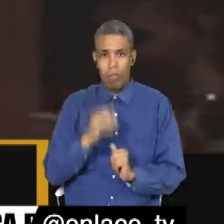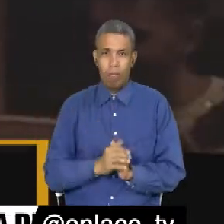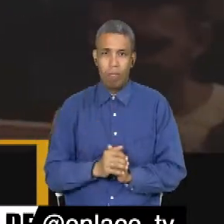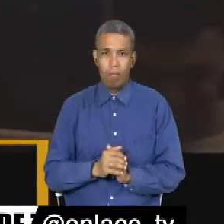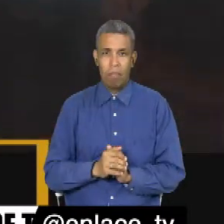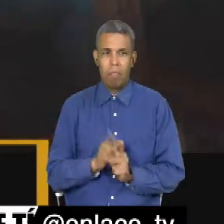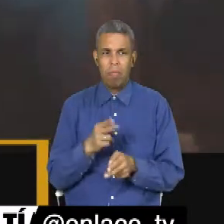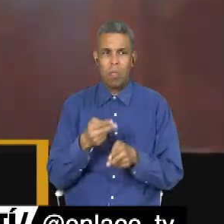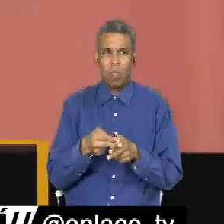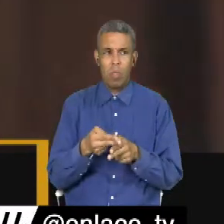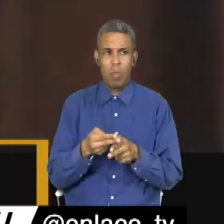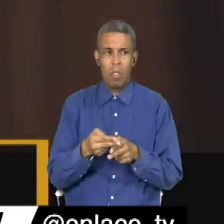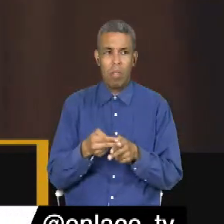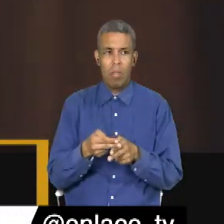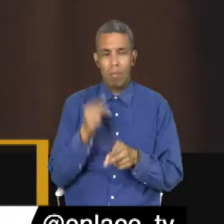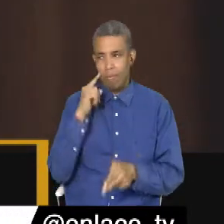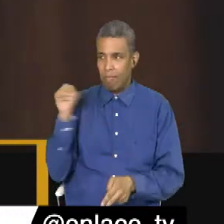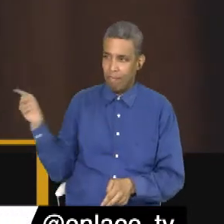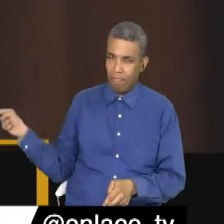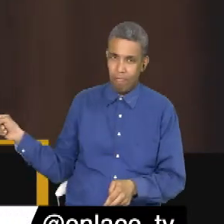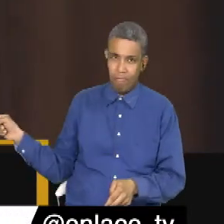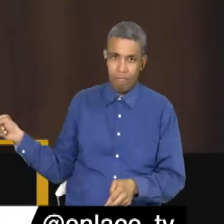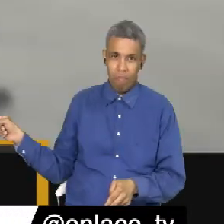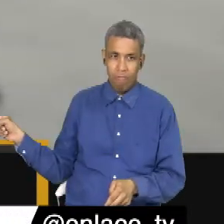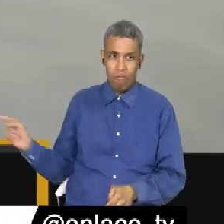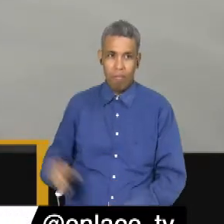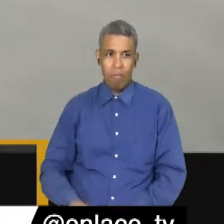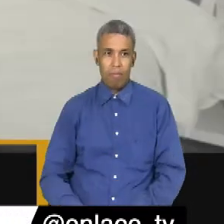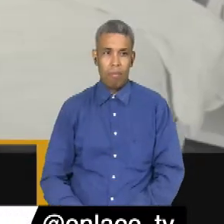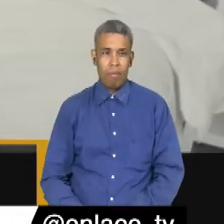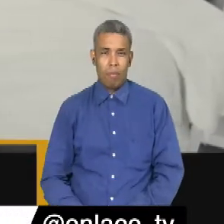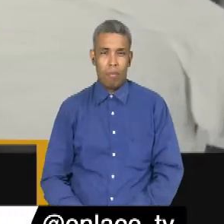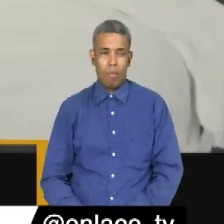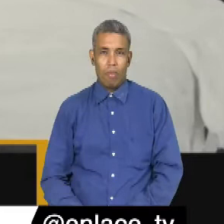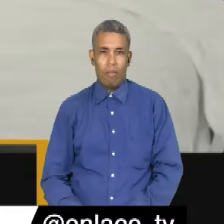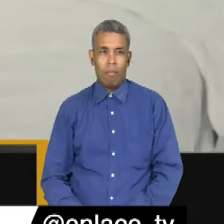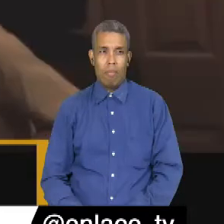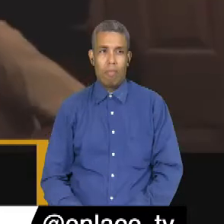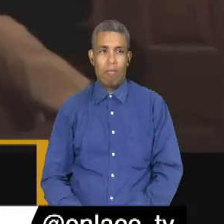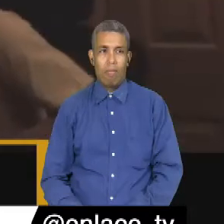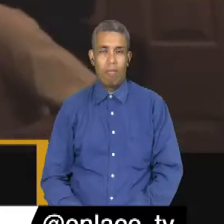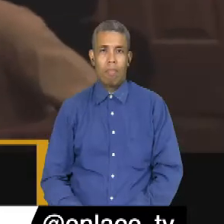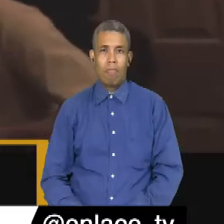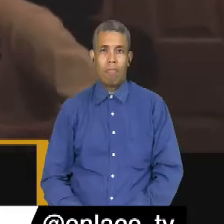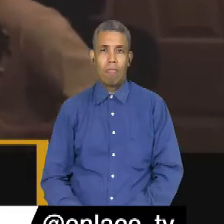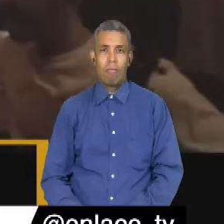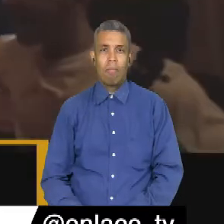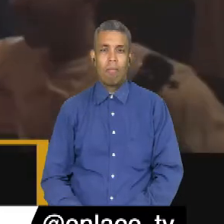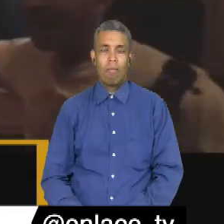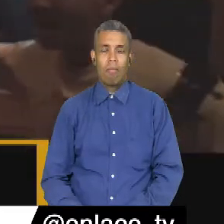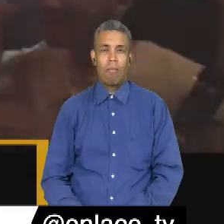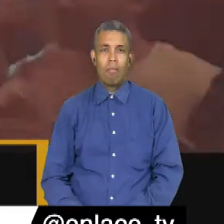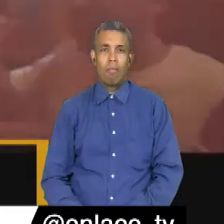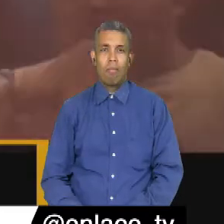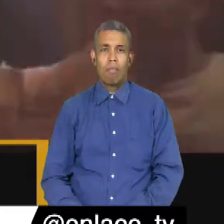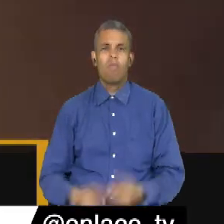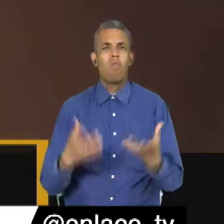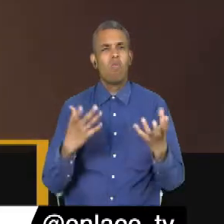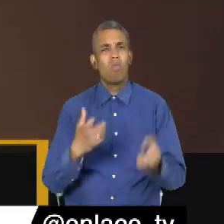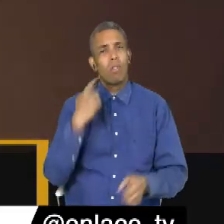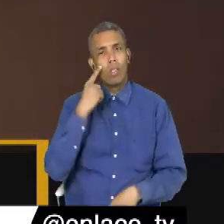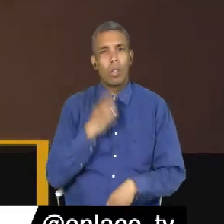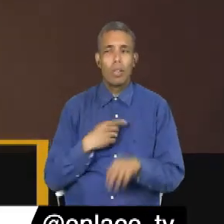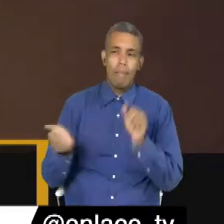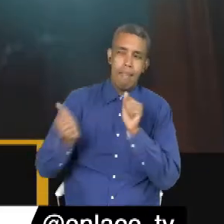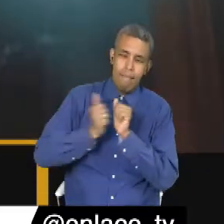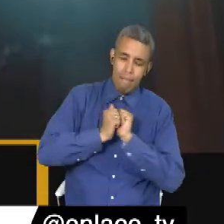una lady como tú, la quiero así. Quiero que te enamores como estoy yo de